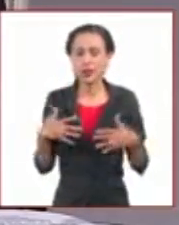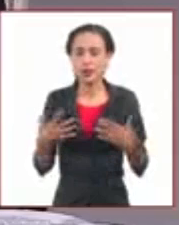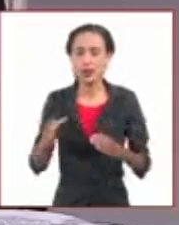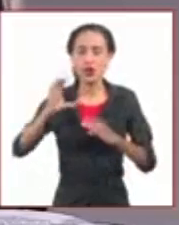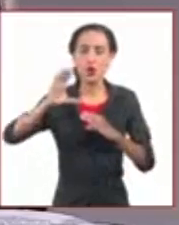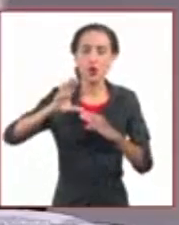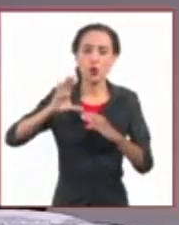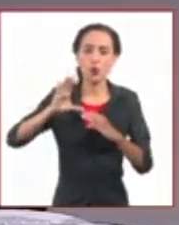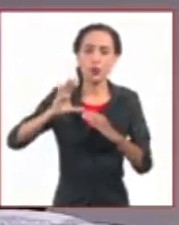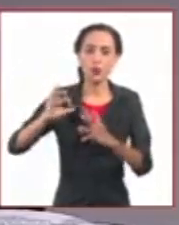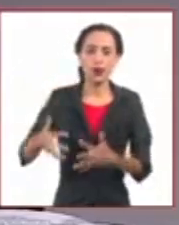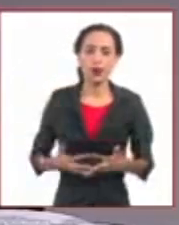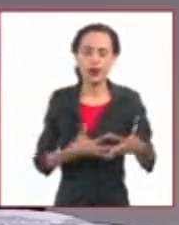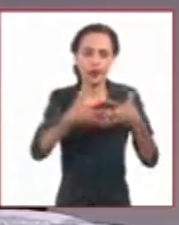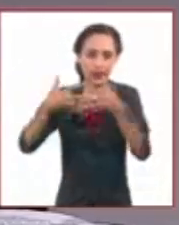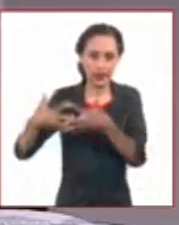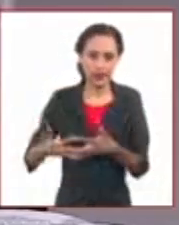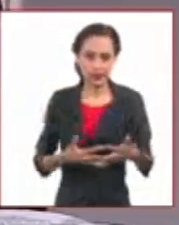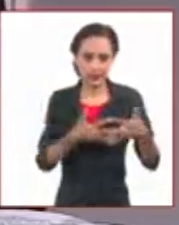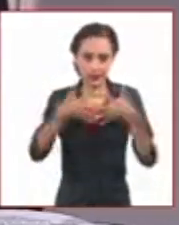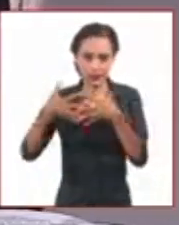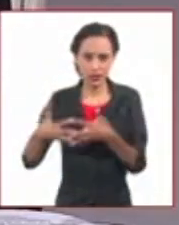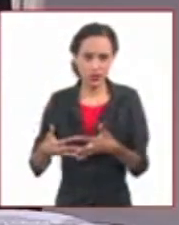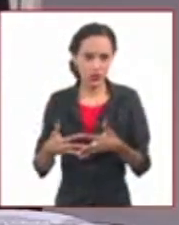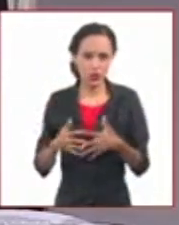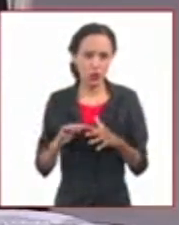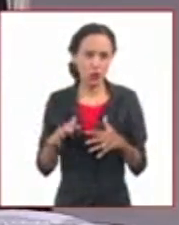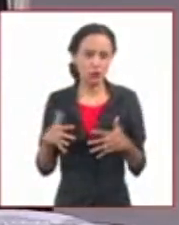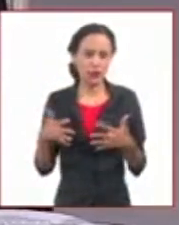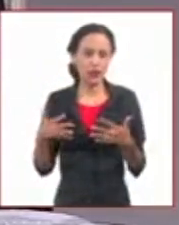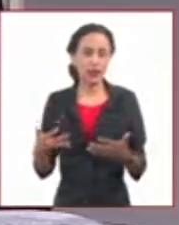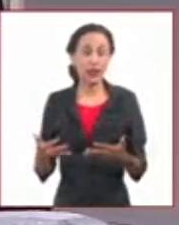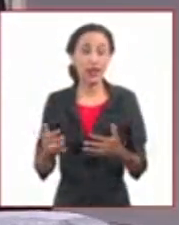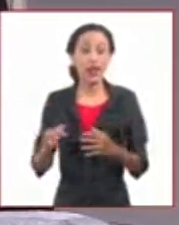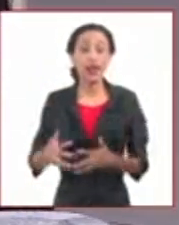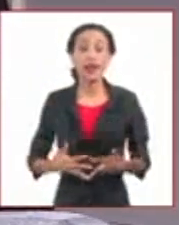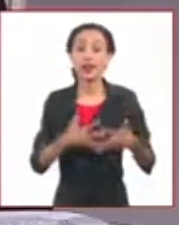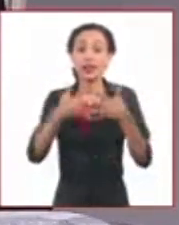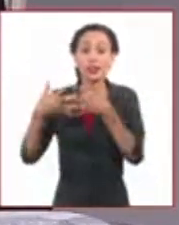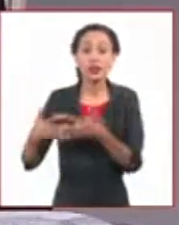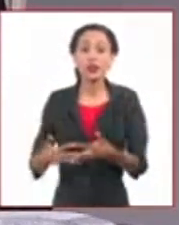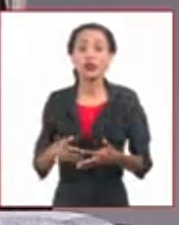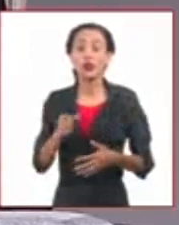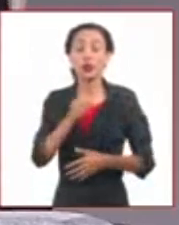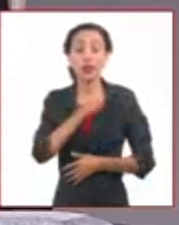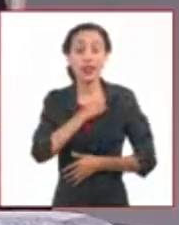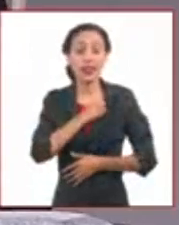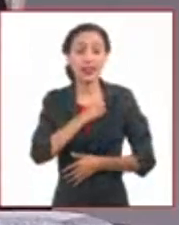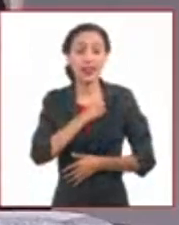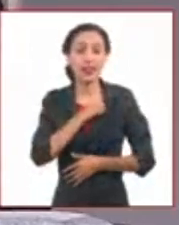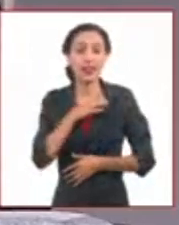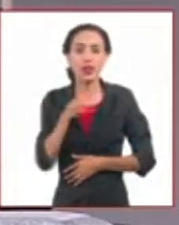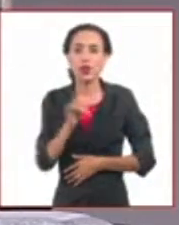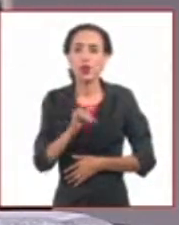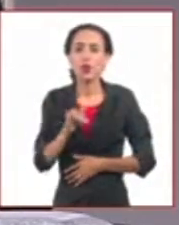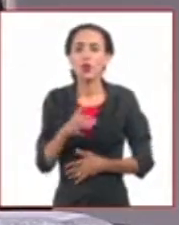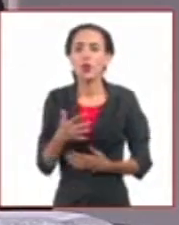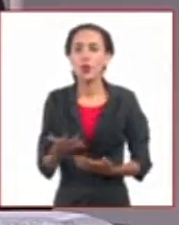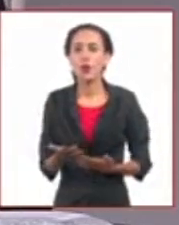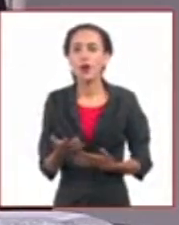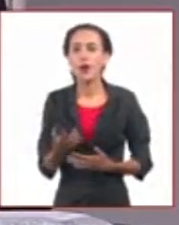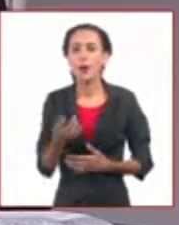eeuu es randy es que eeuu está intentando por todas las vías de contrarrestar la acción